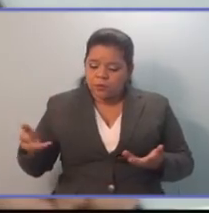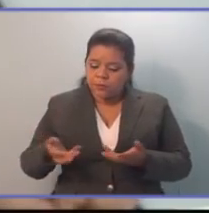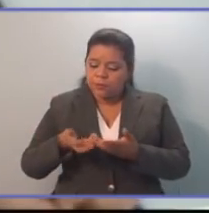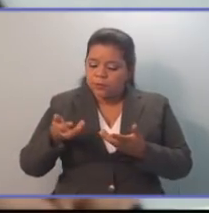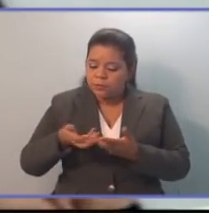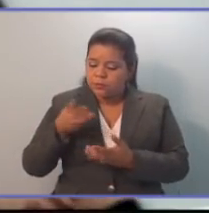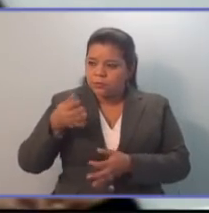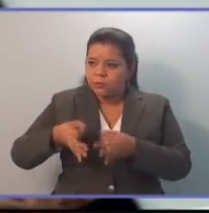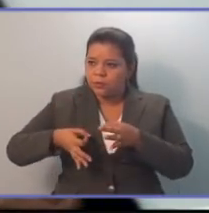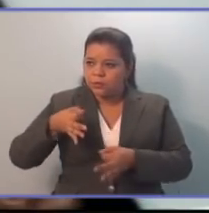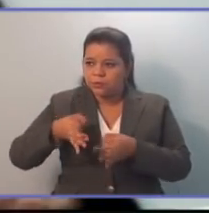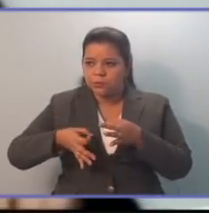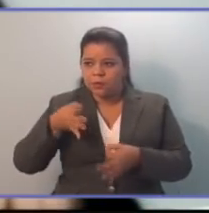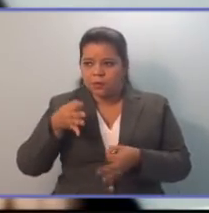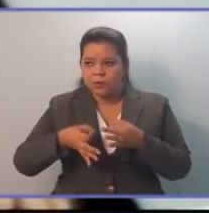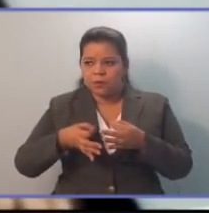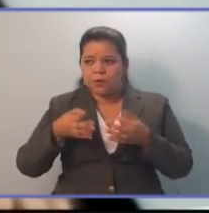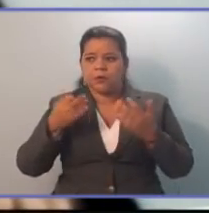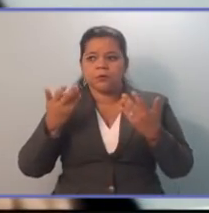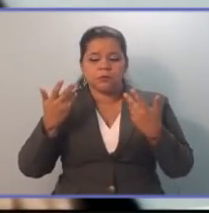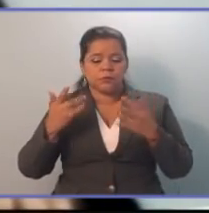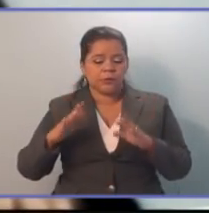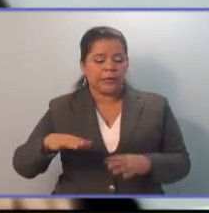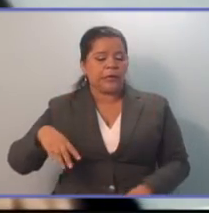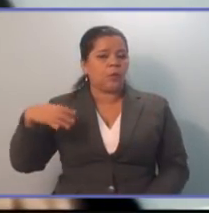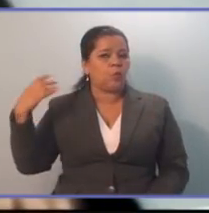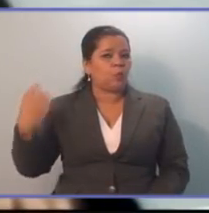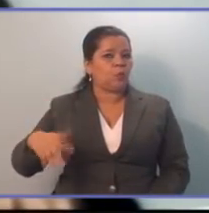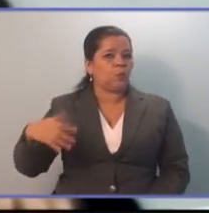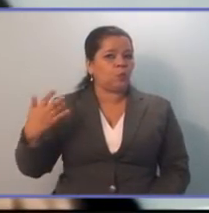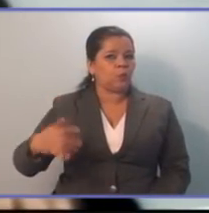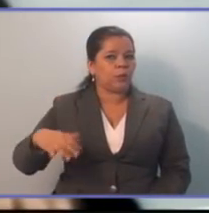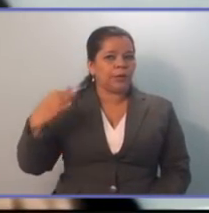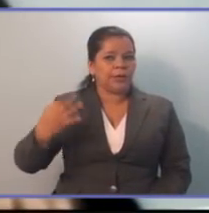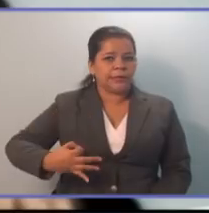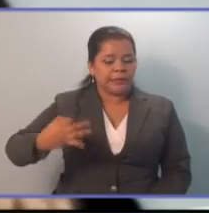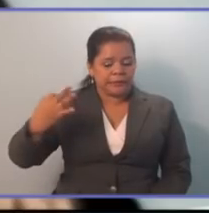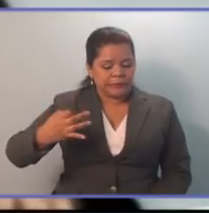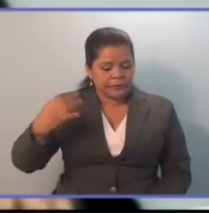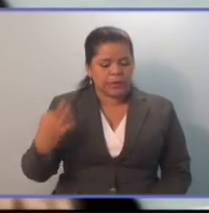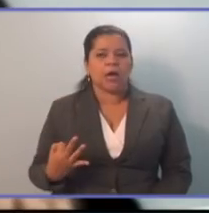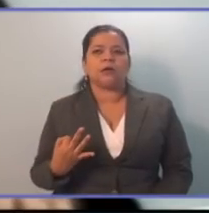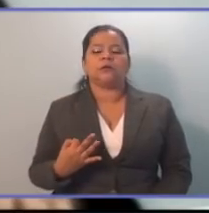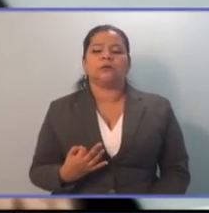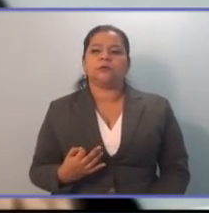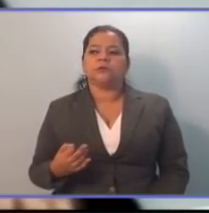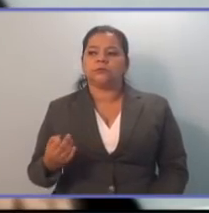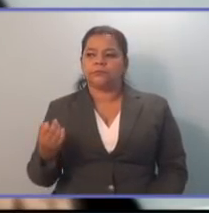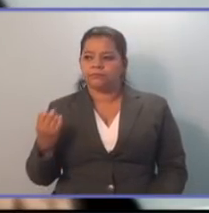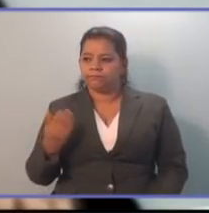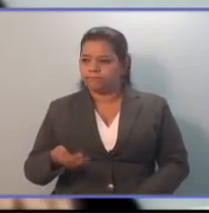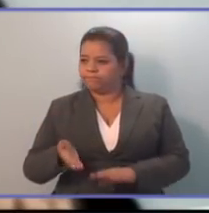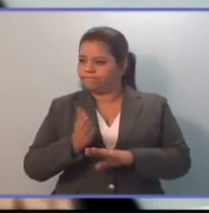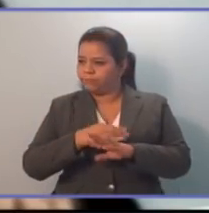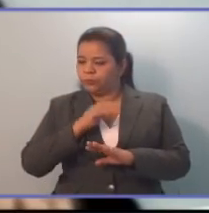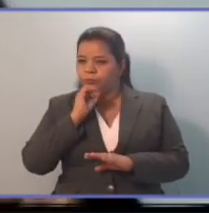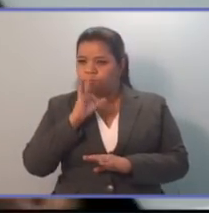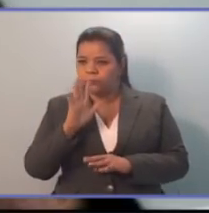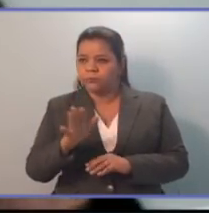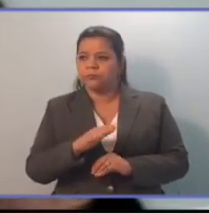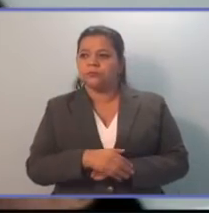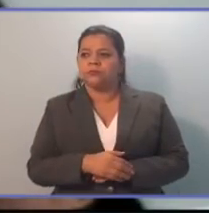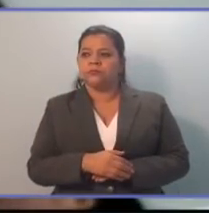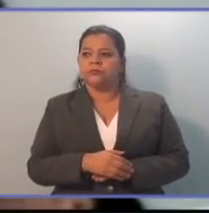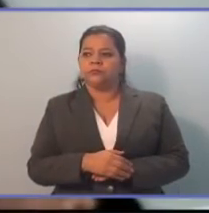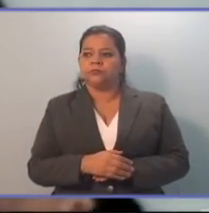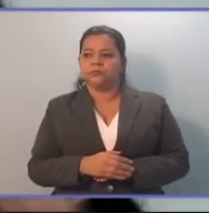Judicial es completamente necesaria. Esta dirección es lo que yo les mencionaba, que comenzó como un